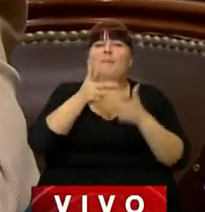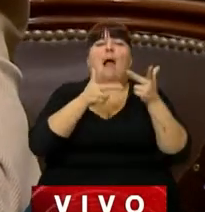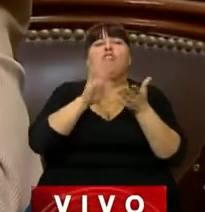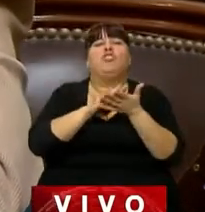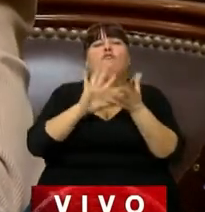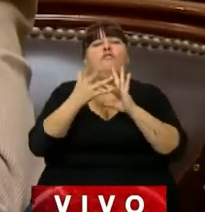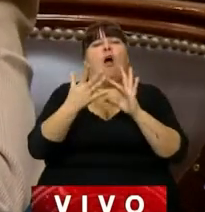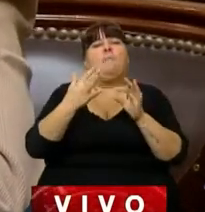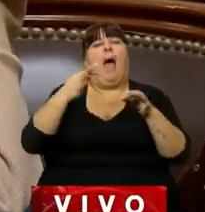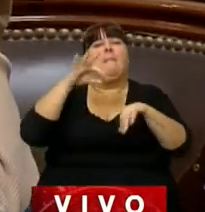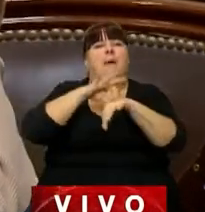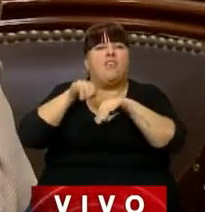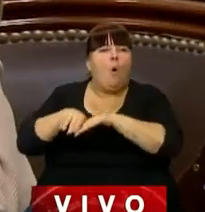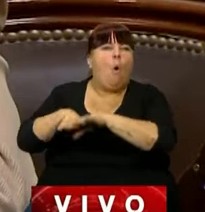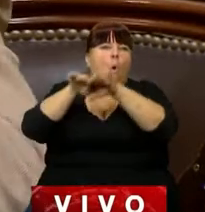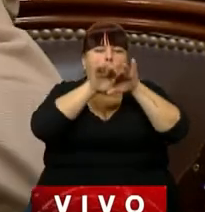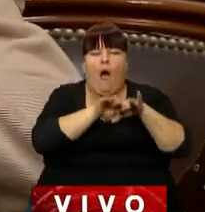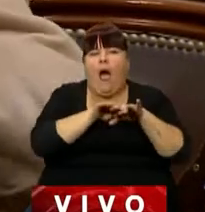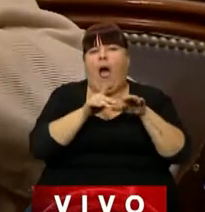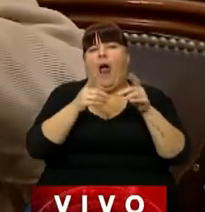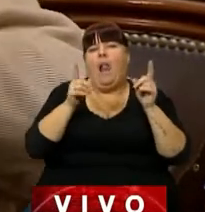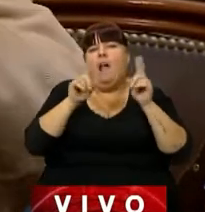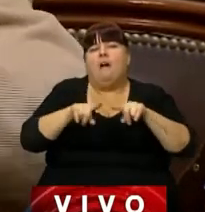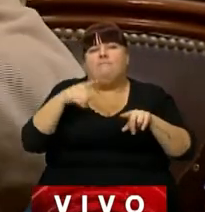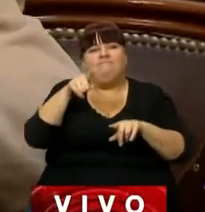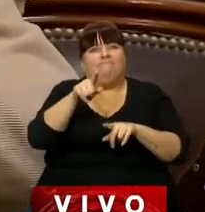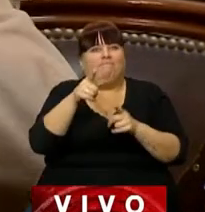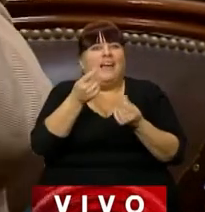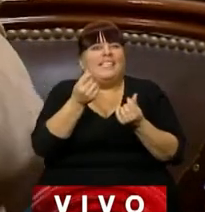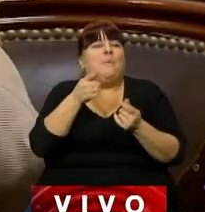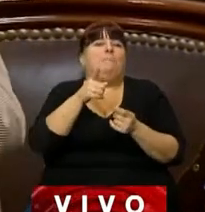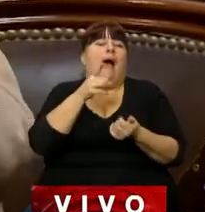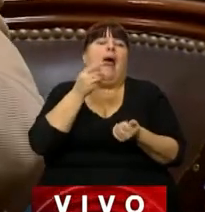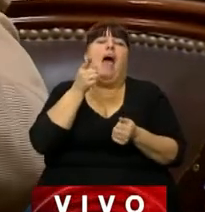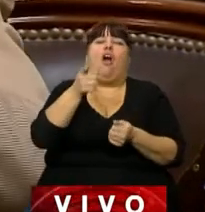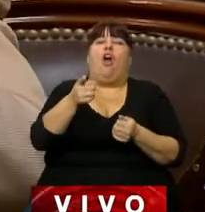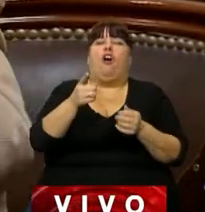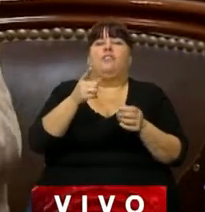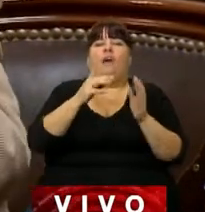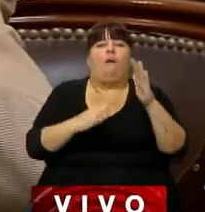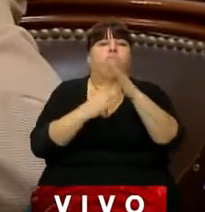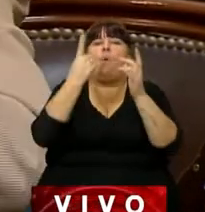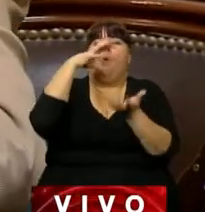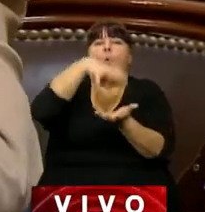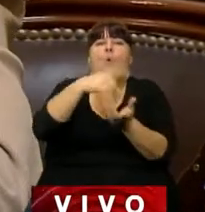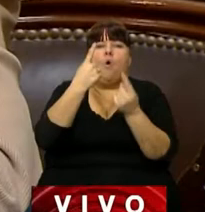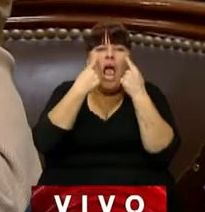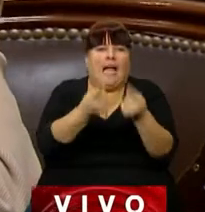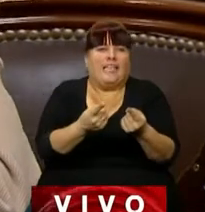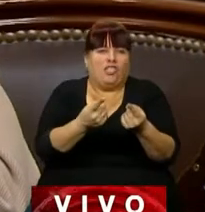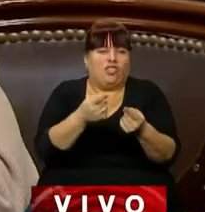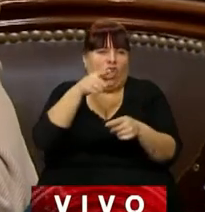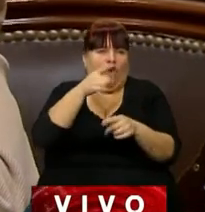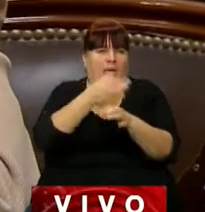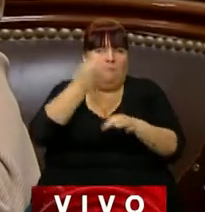de modelo médico hegemónico, y muchas veces esto sirve para atacar lo que es la centralidad de la atención por